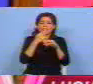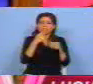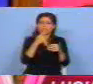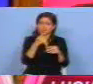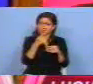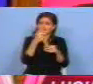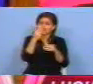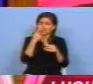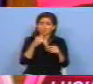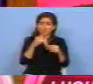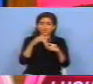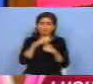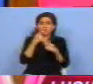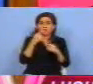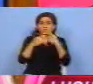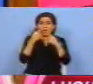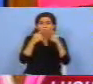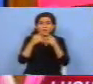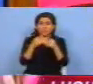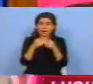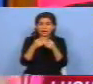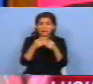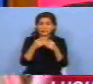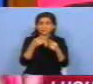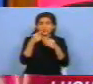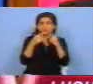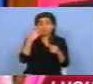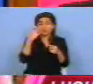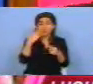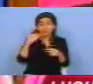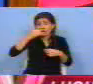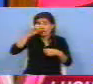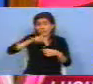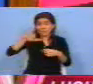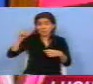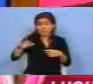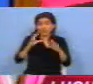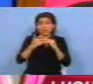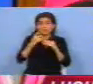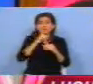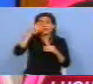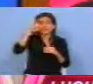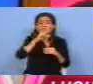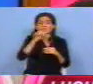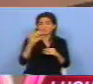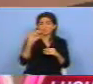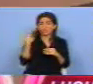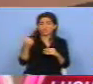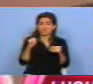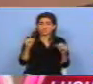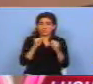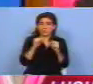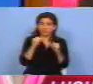aamos una situación interna que realmente nos metimos en camisa de 11 varas por ser buena gente porque realmente la actitud de Teto Medina Ayer fue fría fue